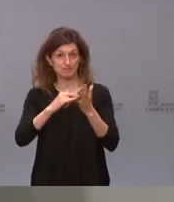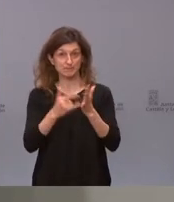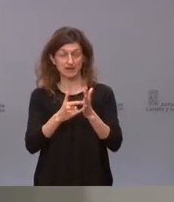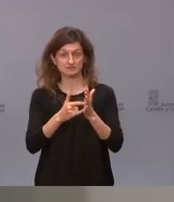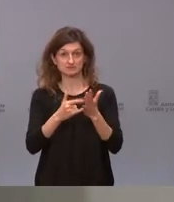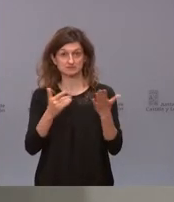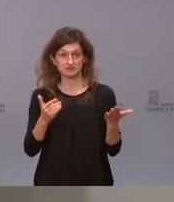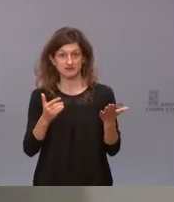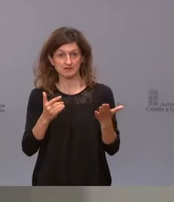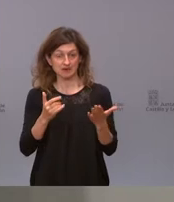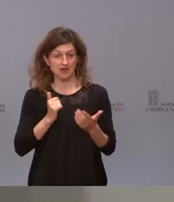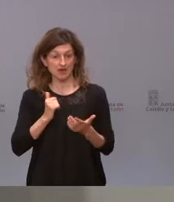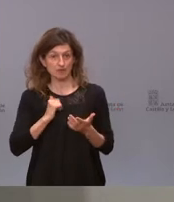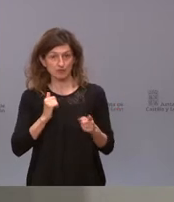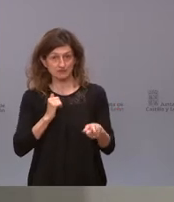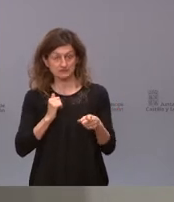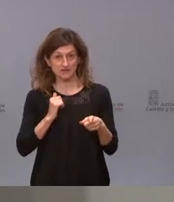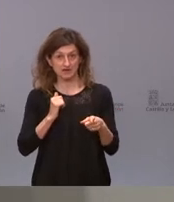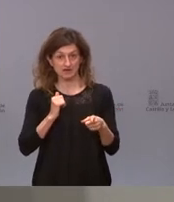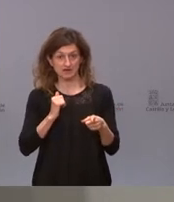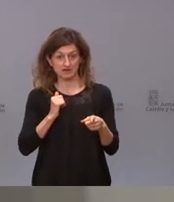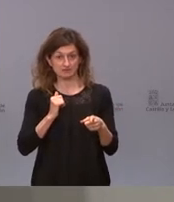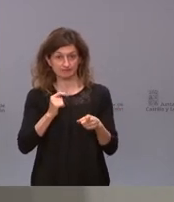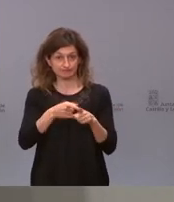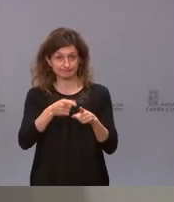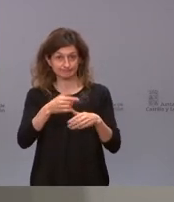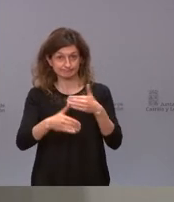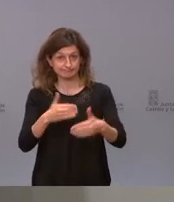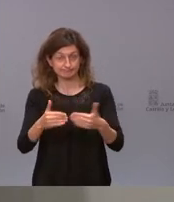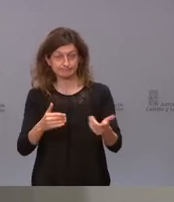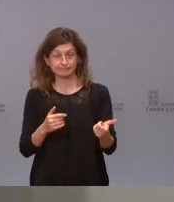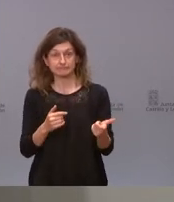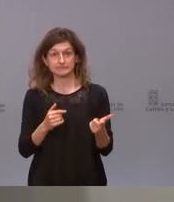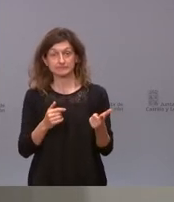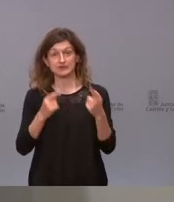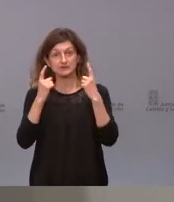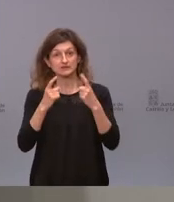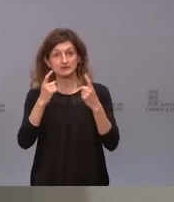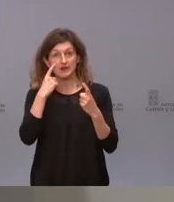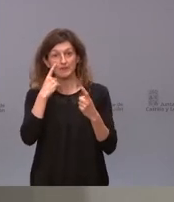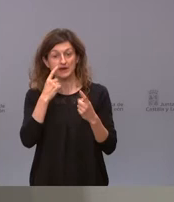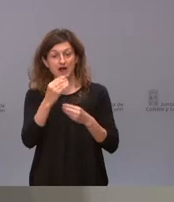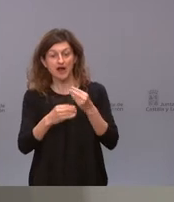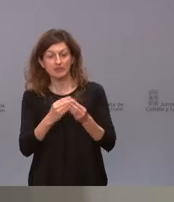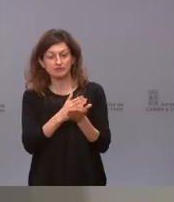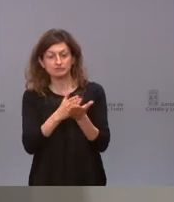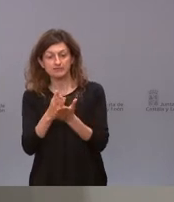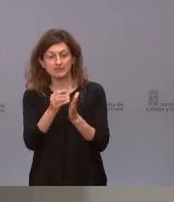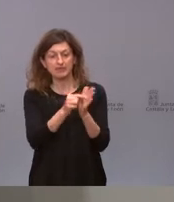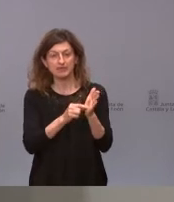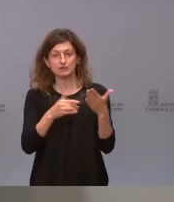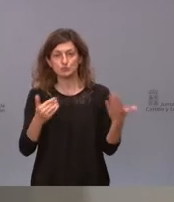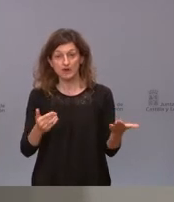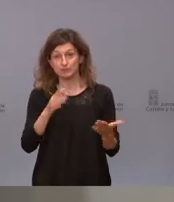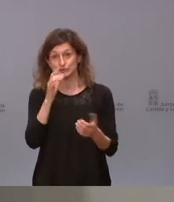optimización que estamos poniendo en marcha e intentar ver qué podemos hacer y cuáles son las medidas entonces estamos